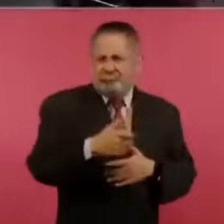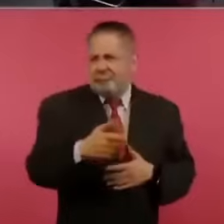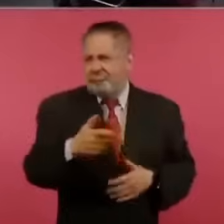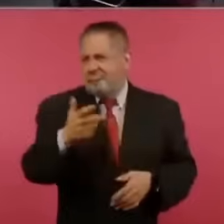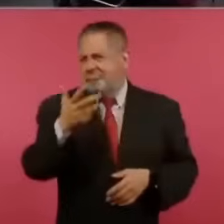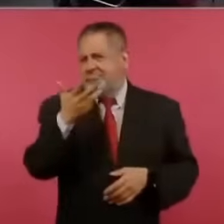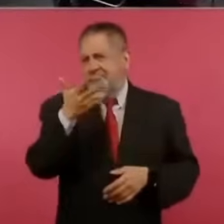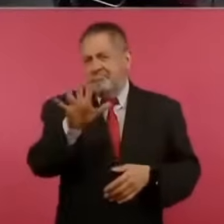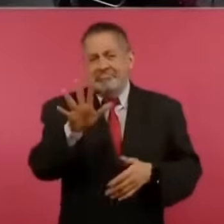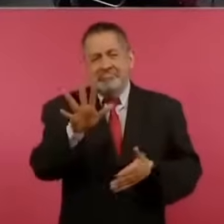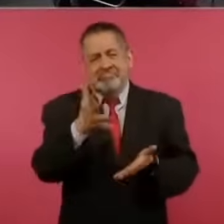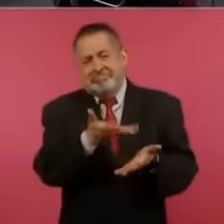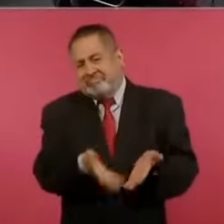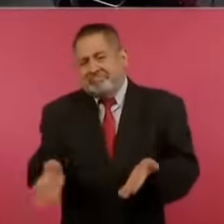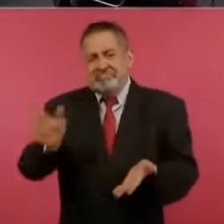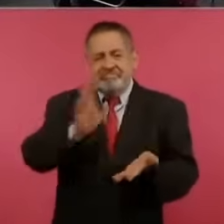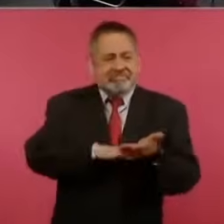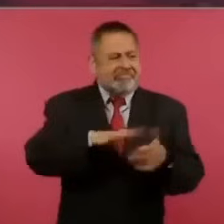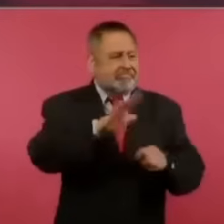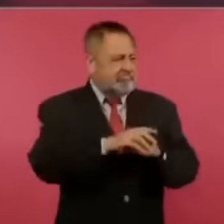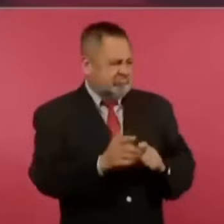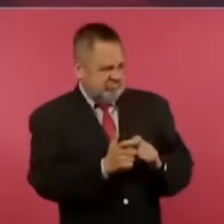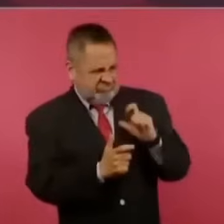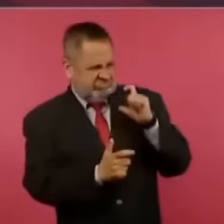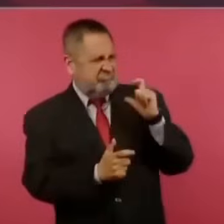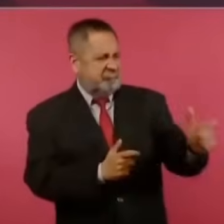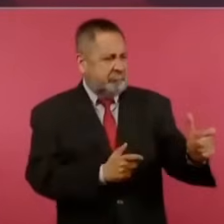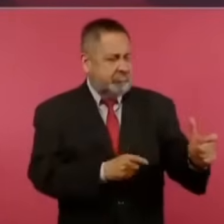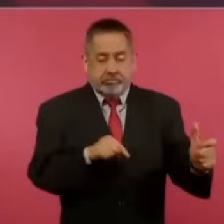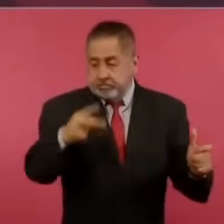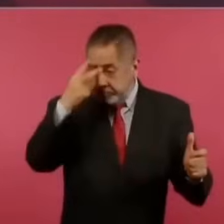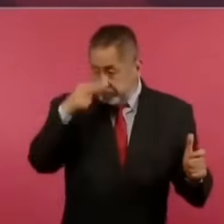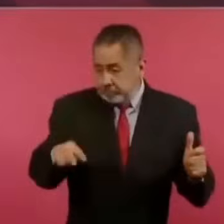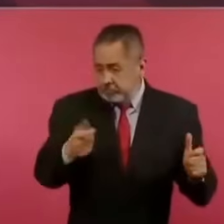10 veces más que a los técnicos mexicanos,